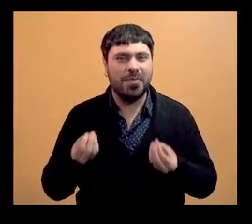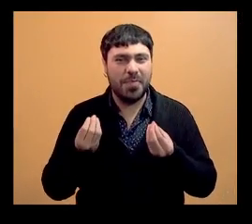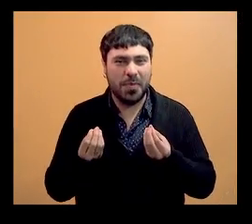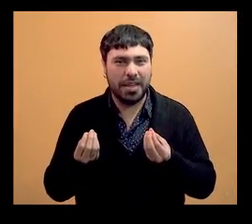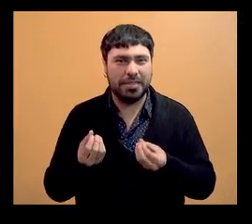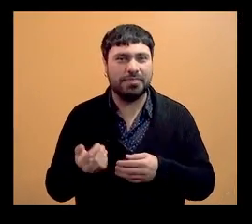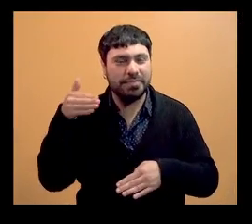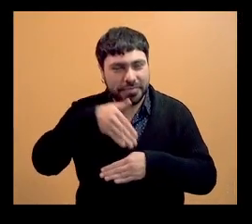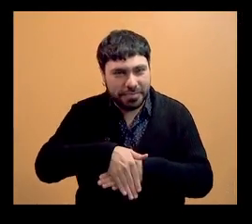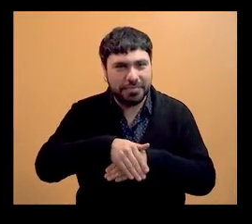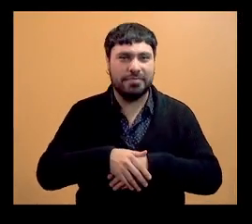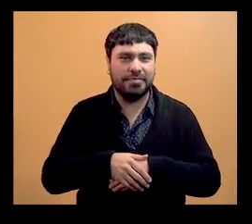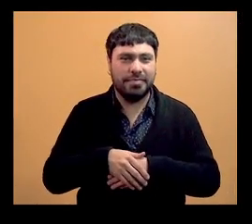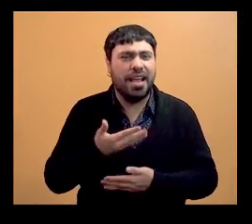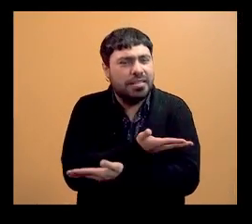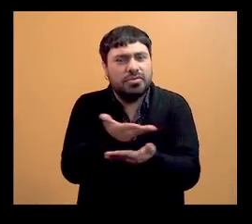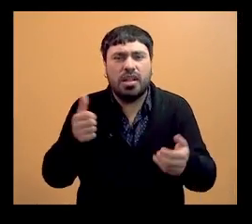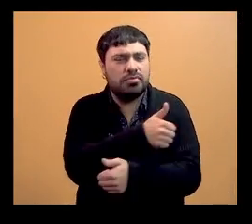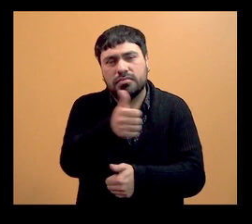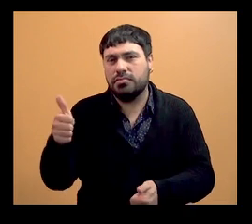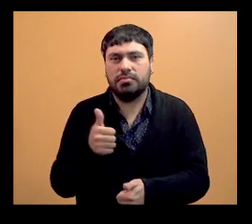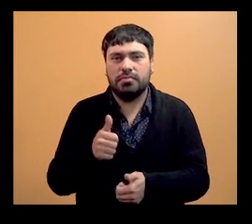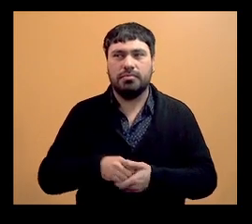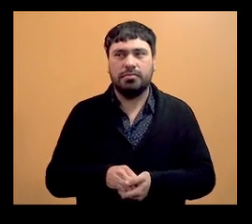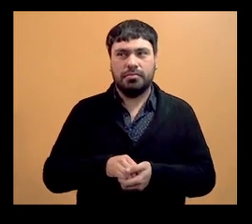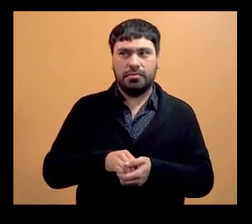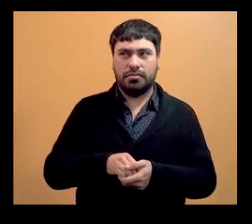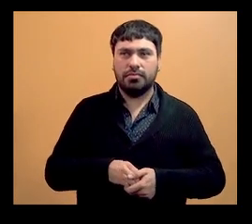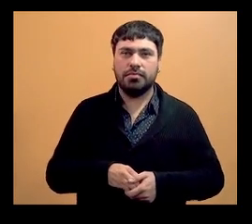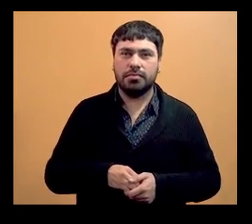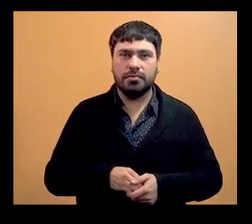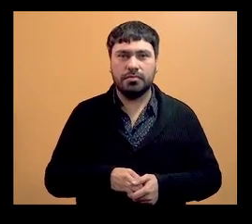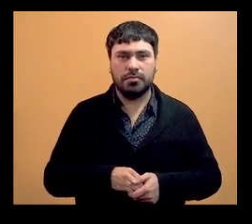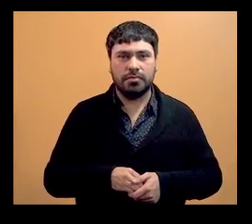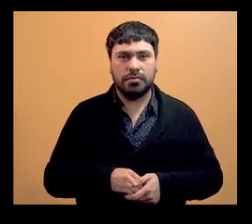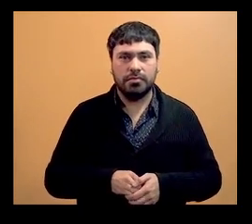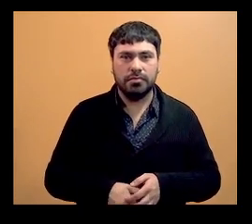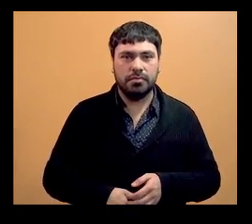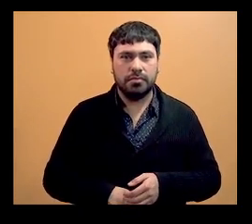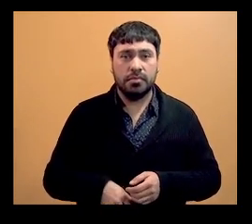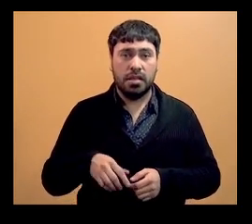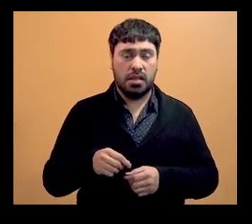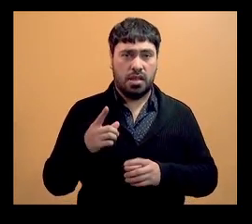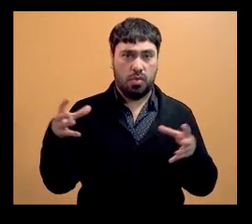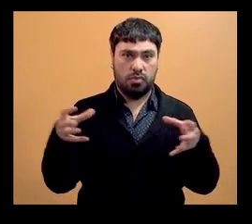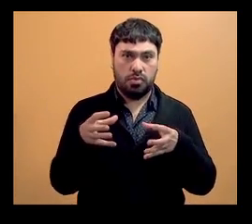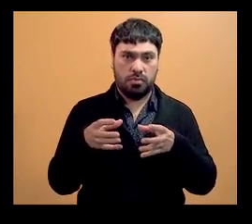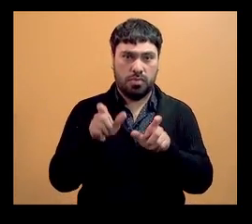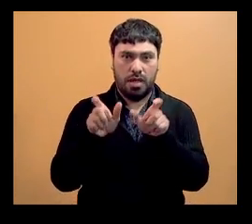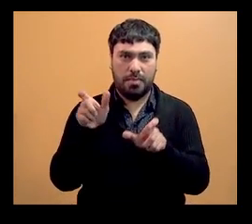buenas tardes, doctor Enrique, a la audiencia. Sí, mira, hay un